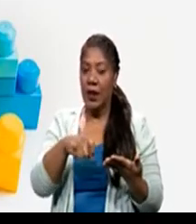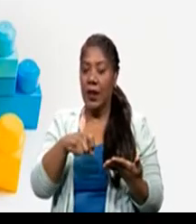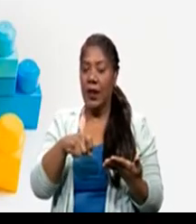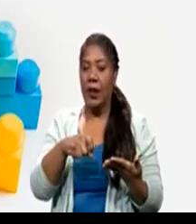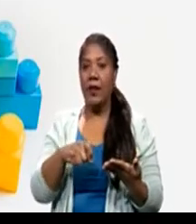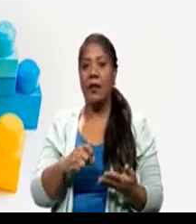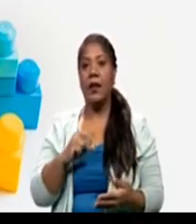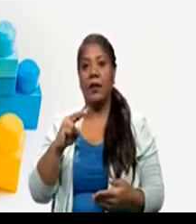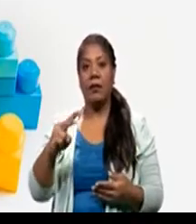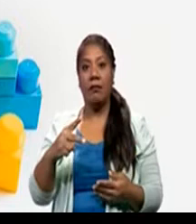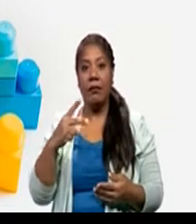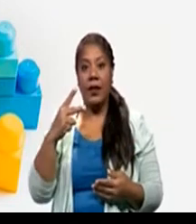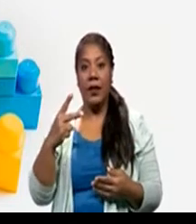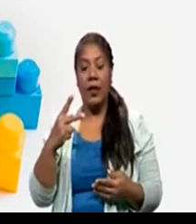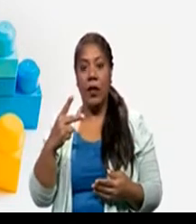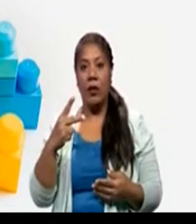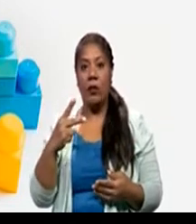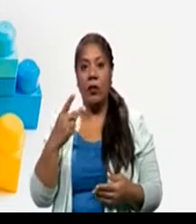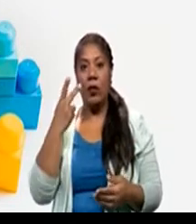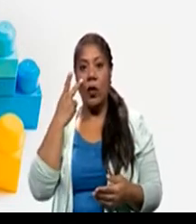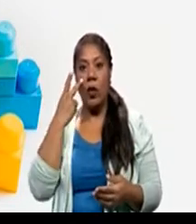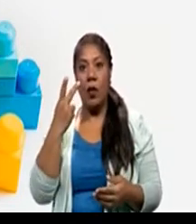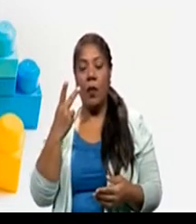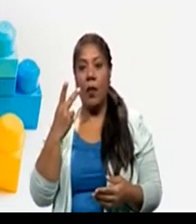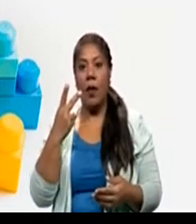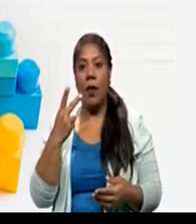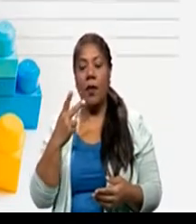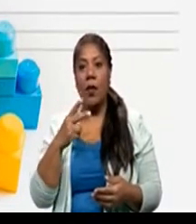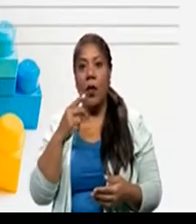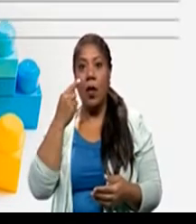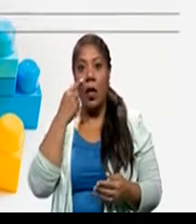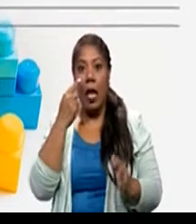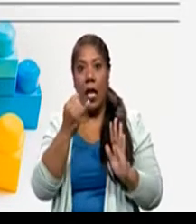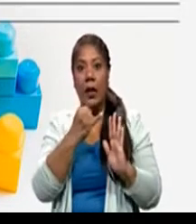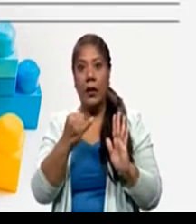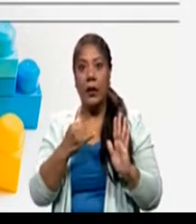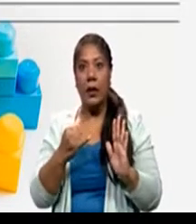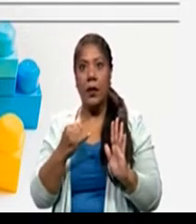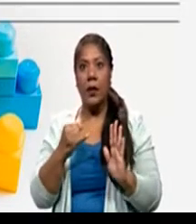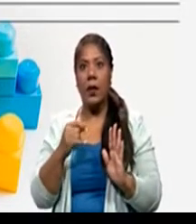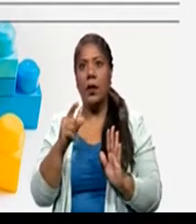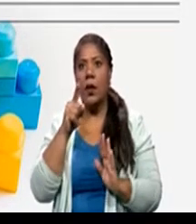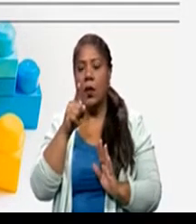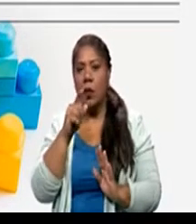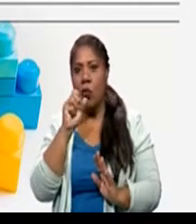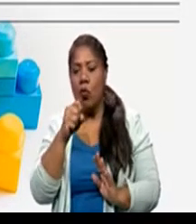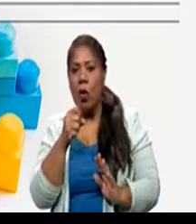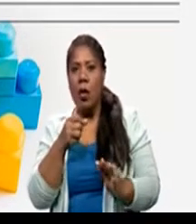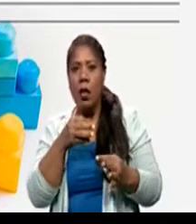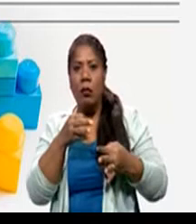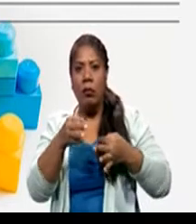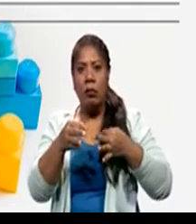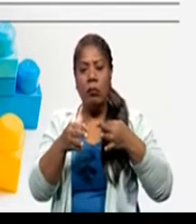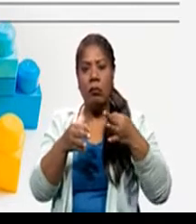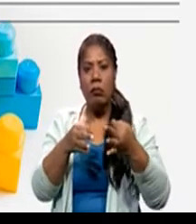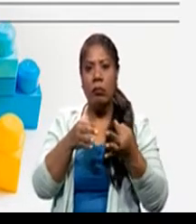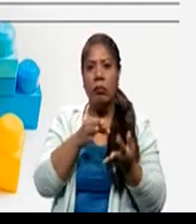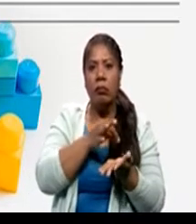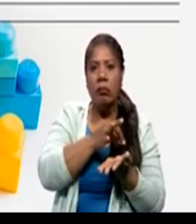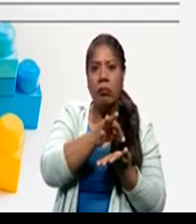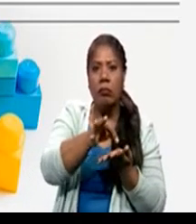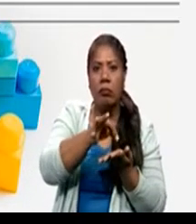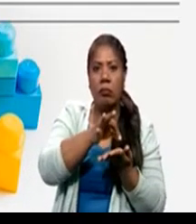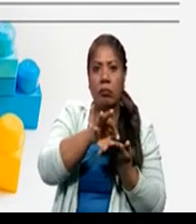Luego vamos a observar las siguientes imágenes y las vamos a describir. Entonces aquí